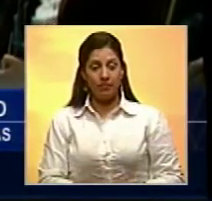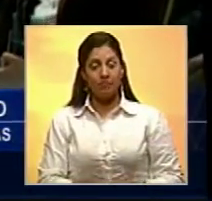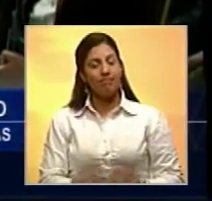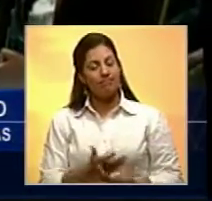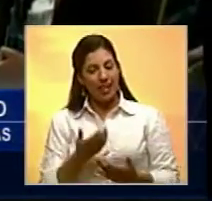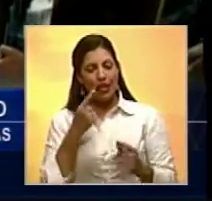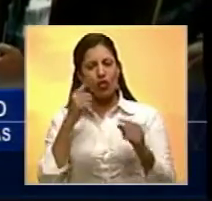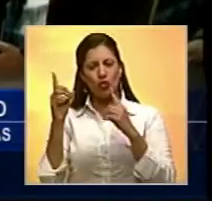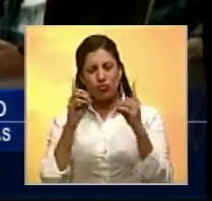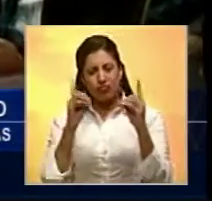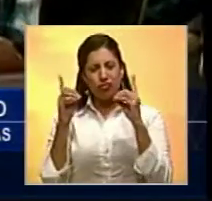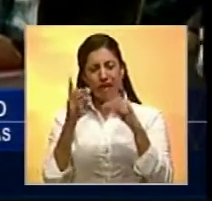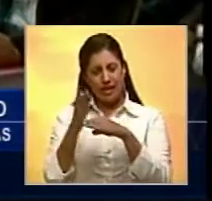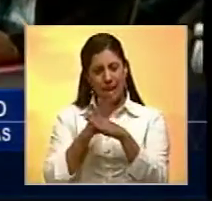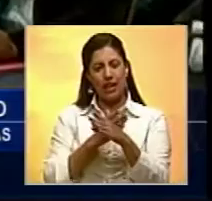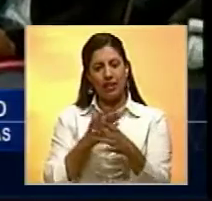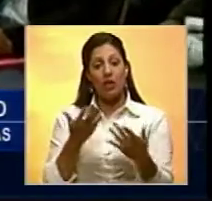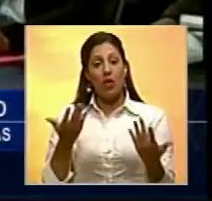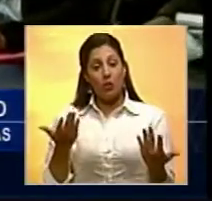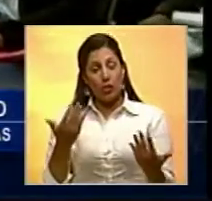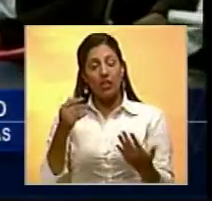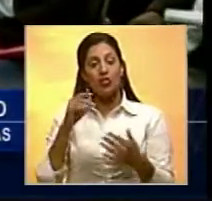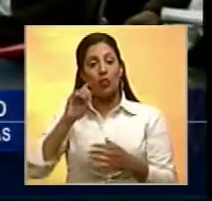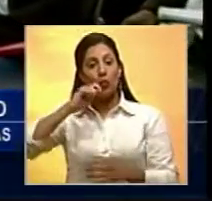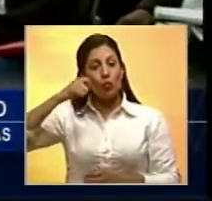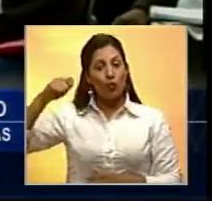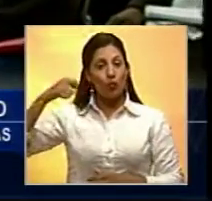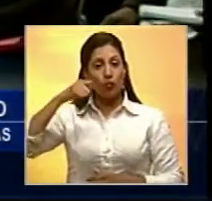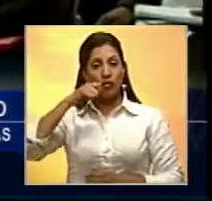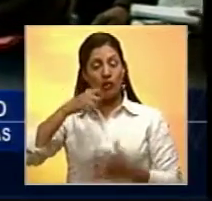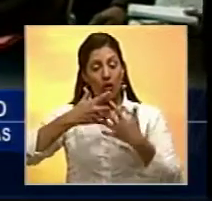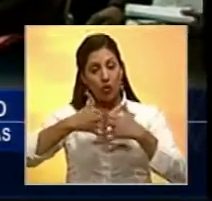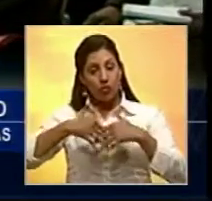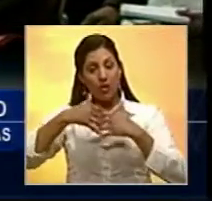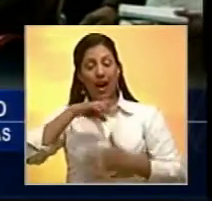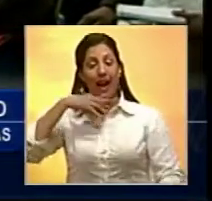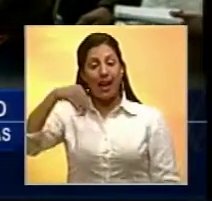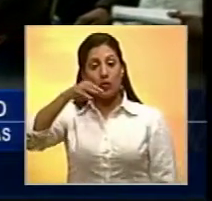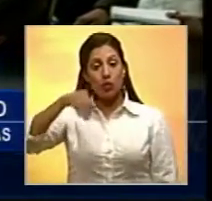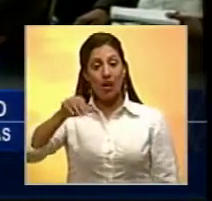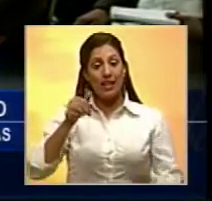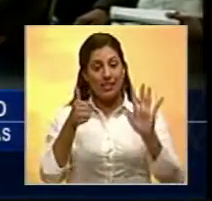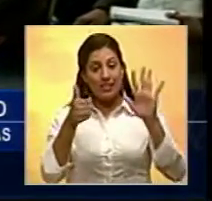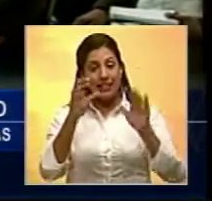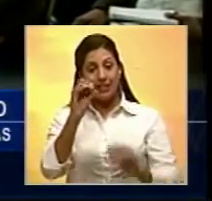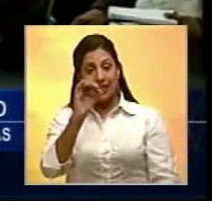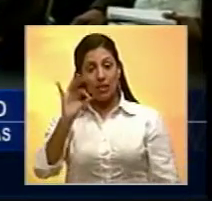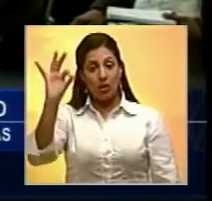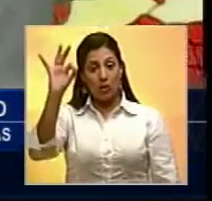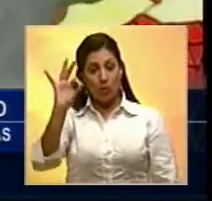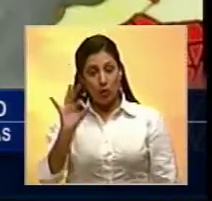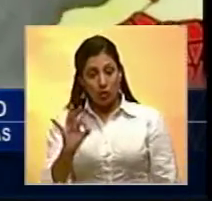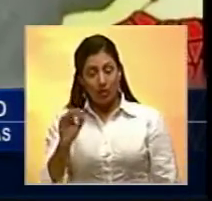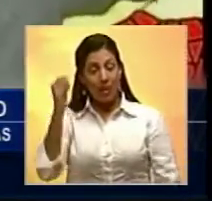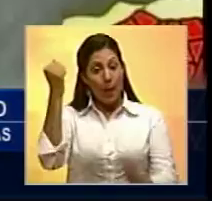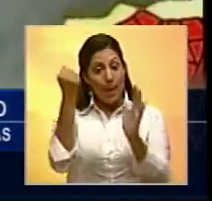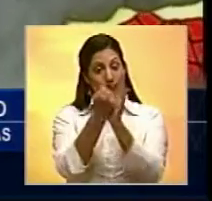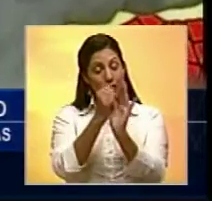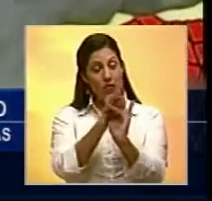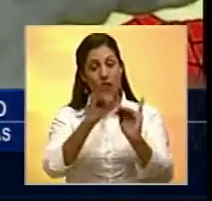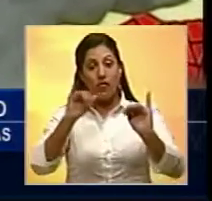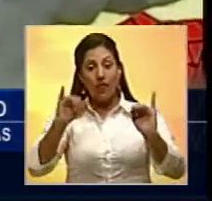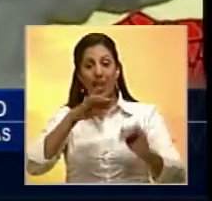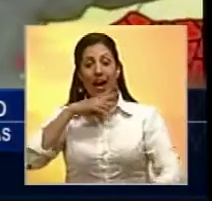Y discutíamos eso, pues. Por eso en la caña, en la producción de azúcar, el 60% del precio final